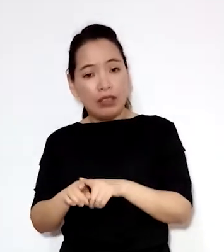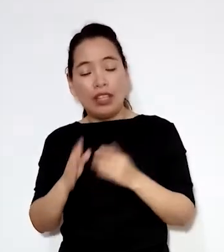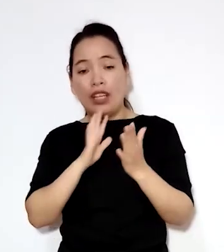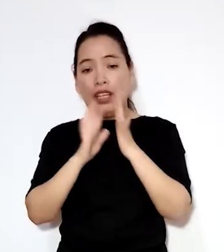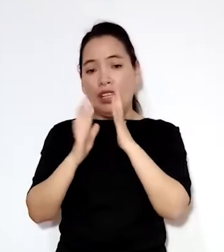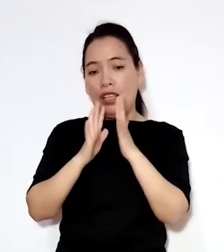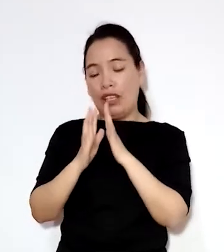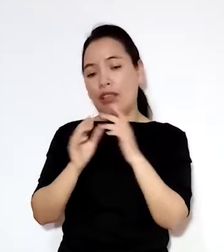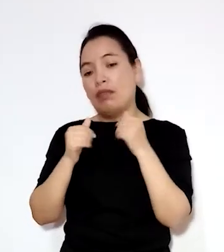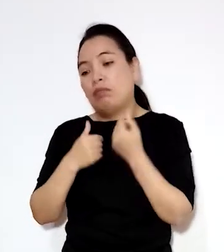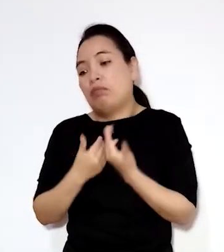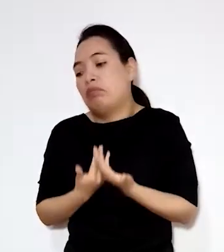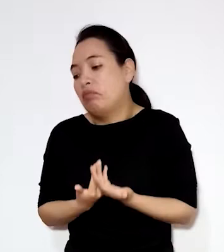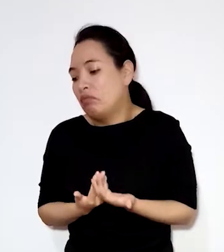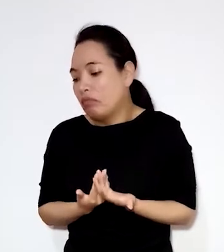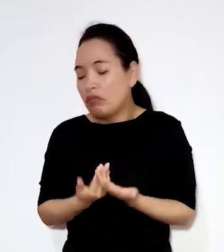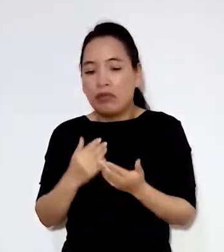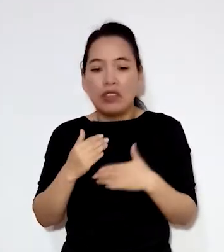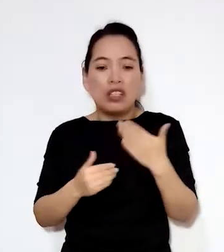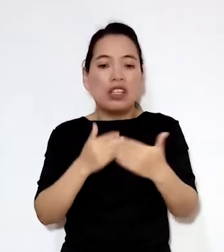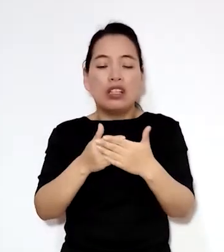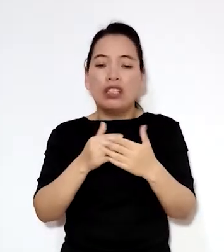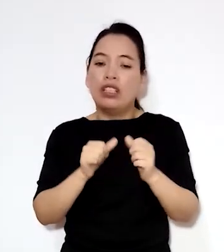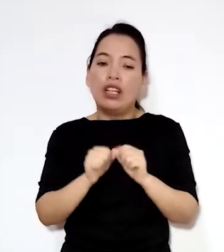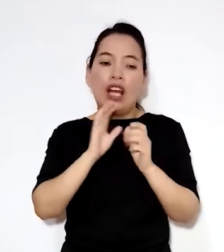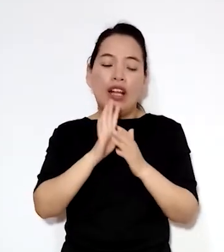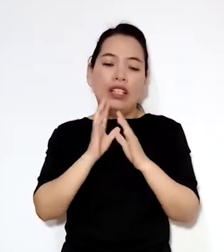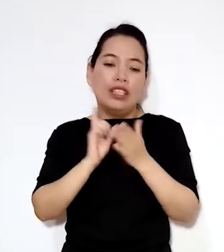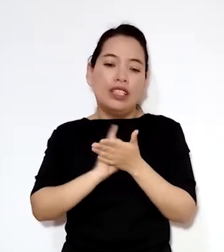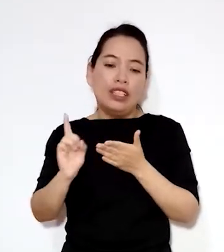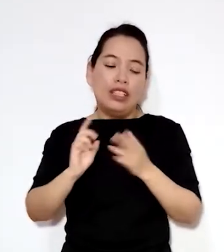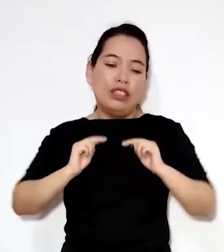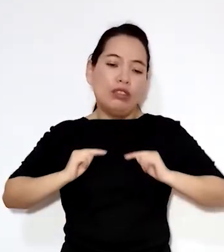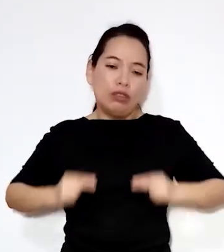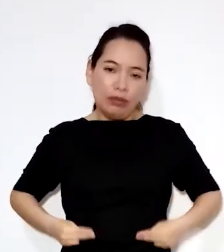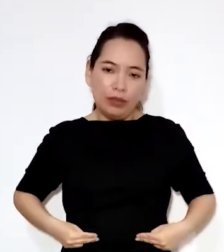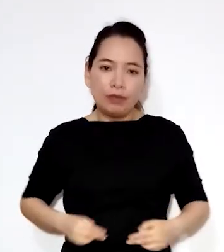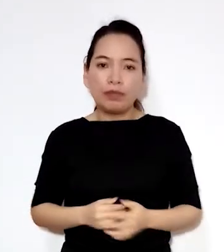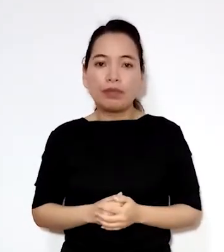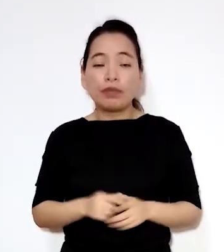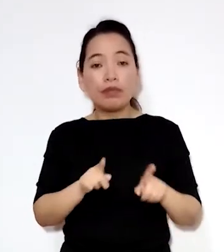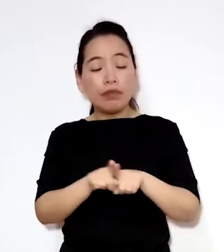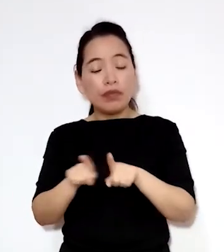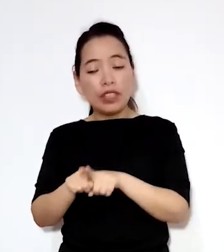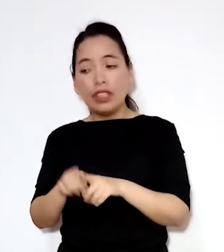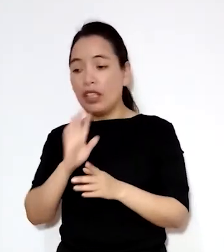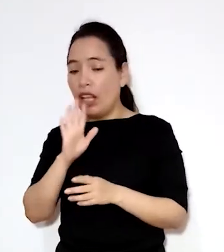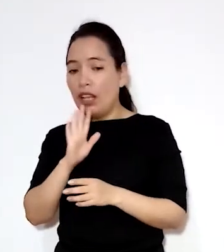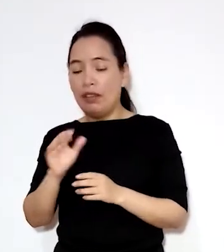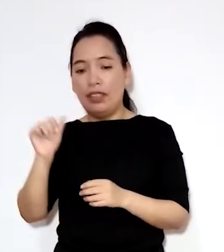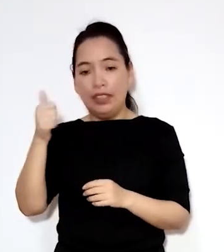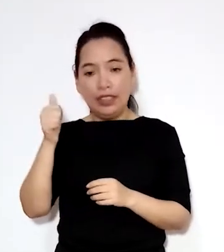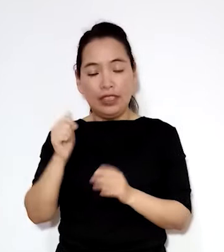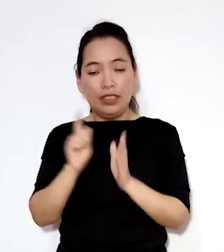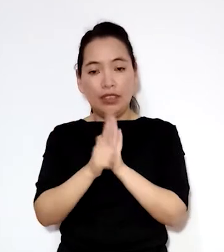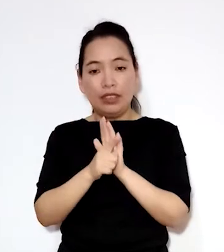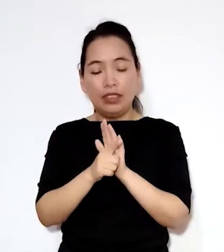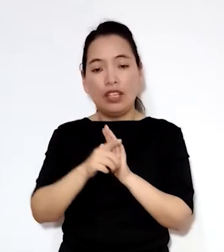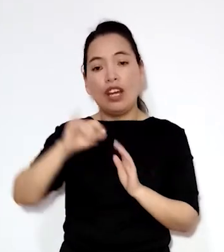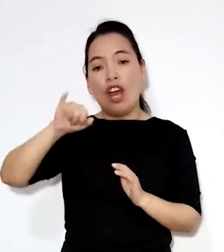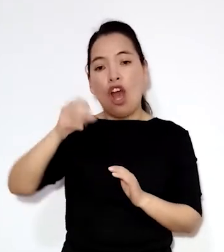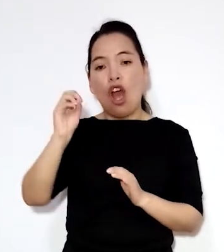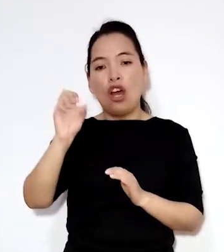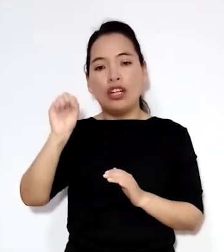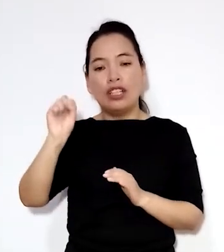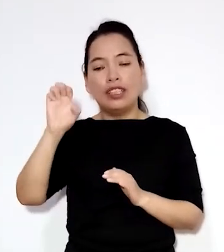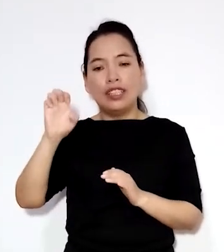con discapacidad, además de, por supuesto, el resto de derechos humanos. Vamos ahora a darle la palabra por